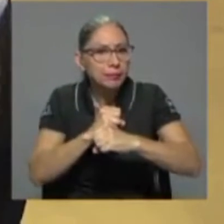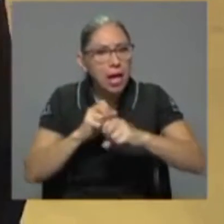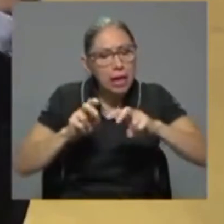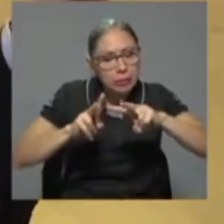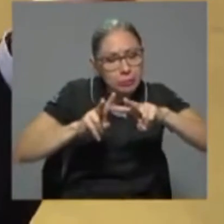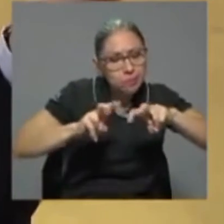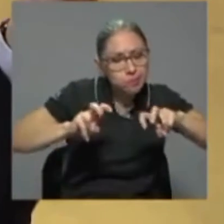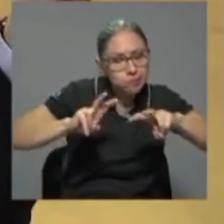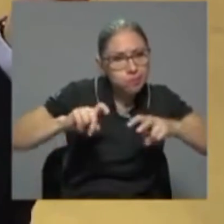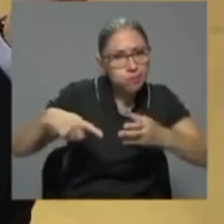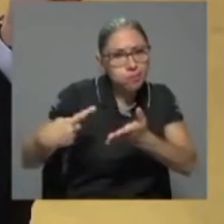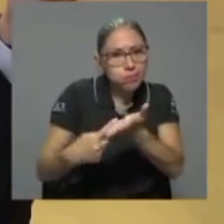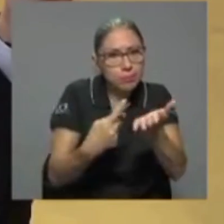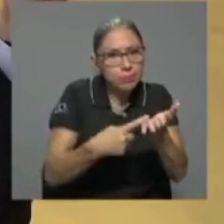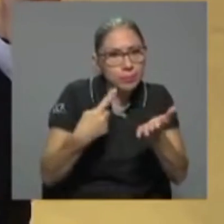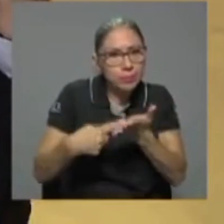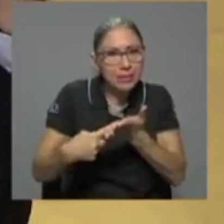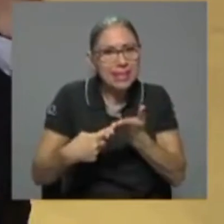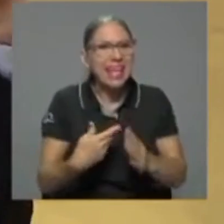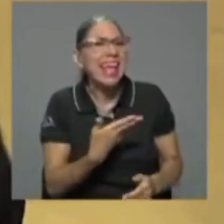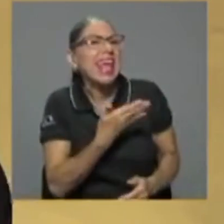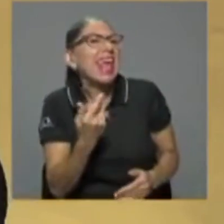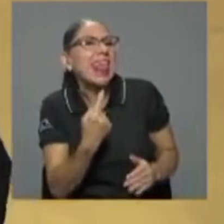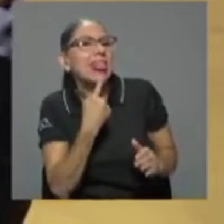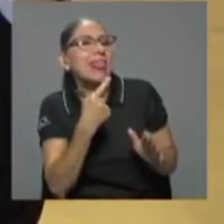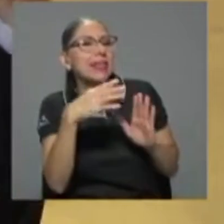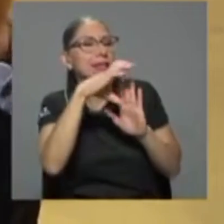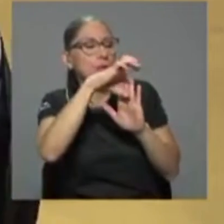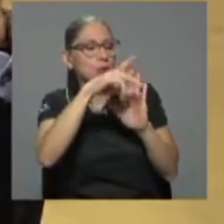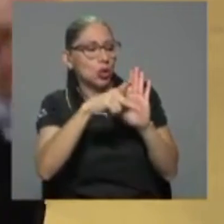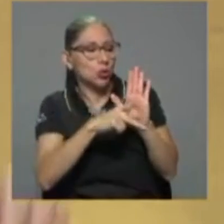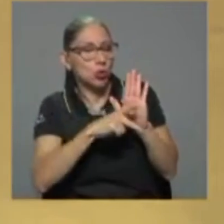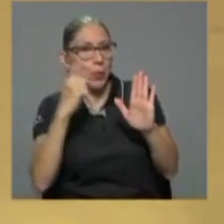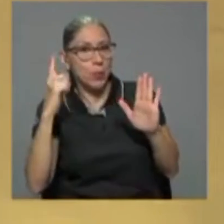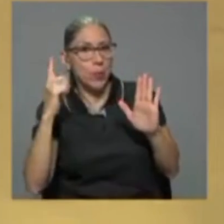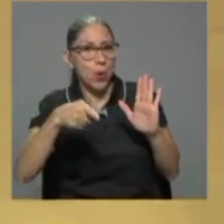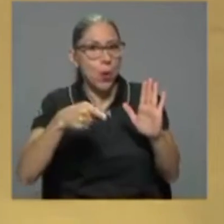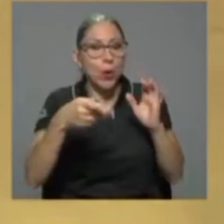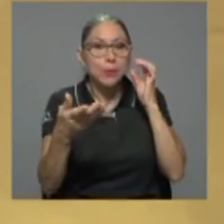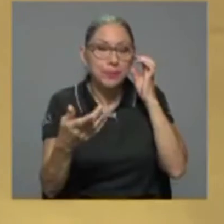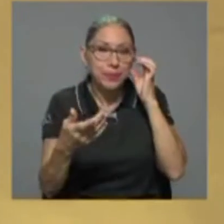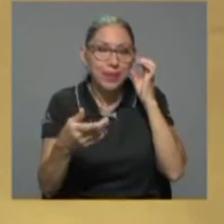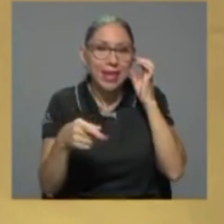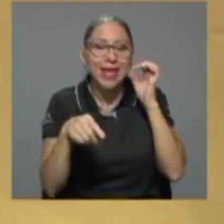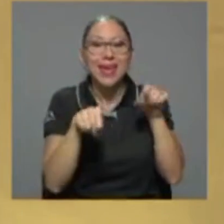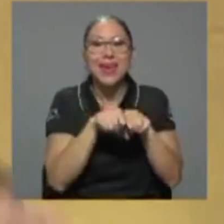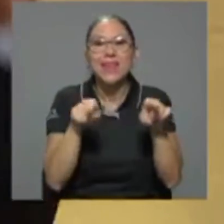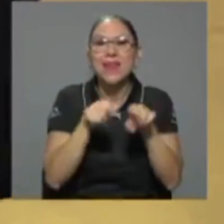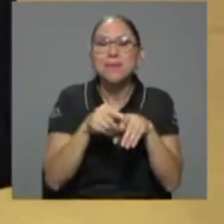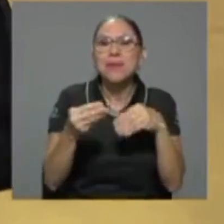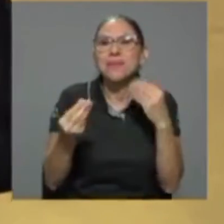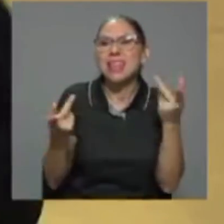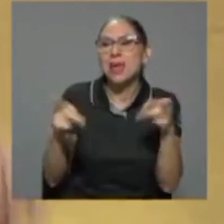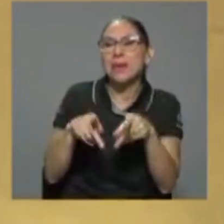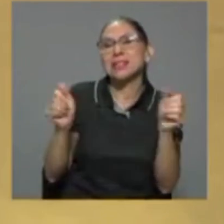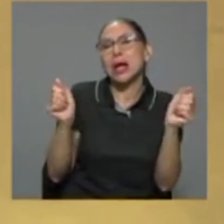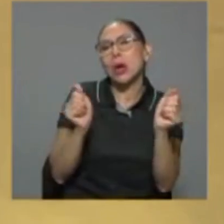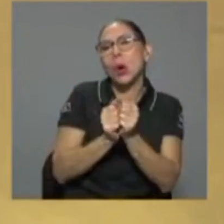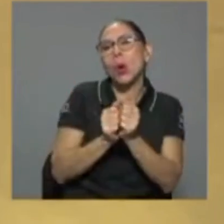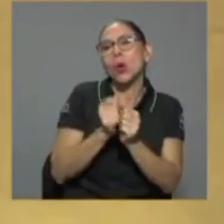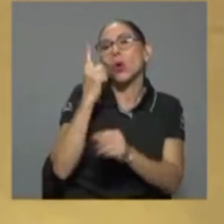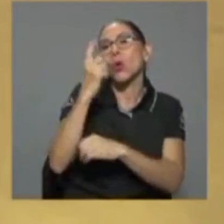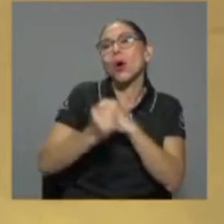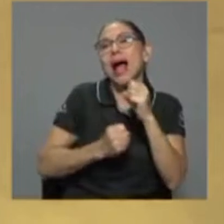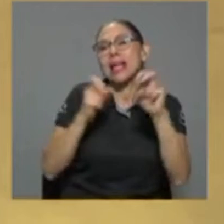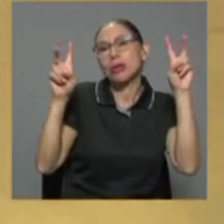analítico, la obligación constitucional y el efecto del año de, comillas,